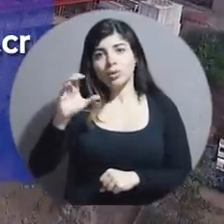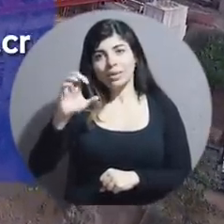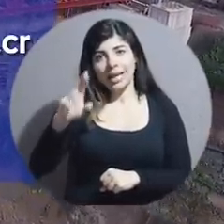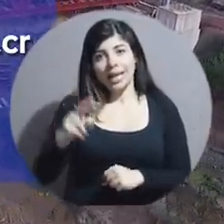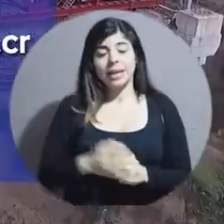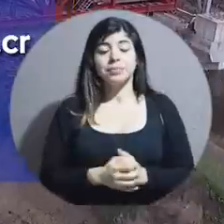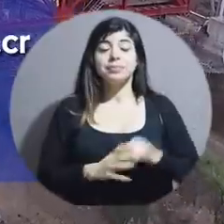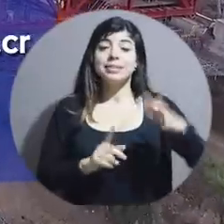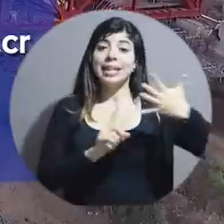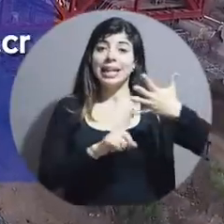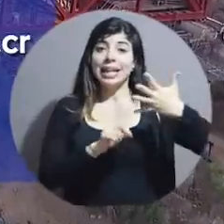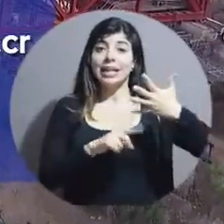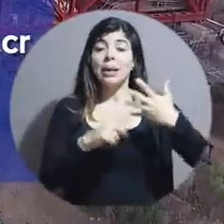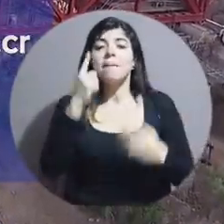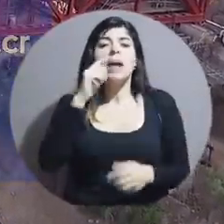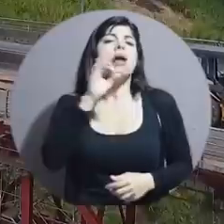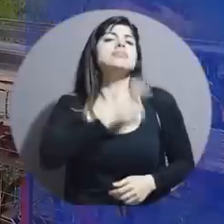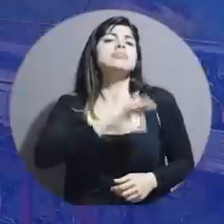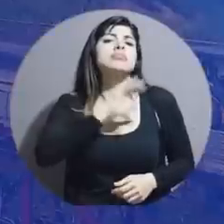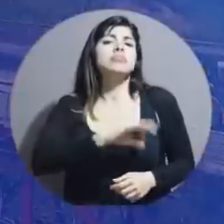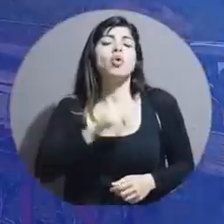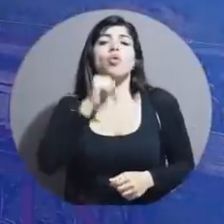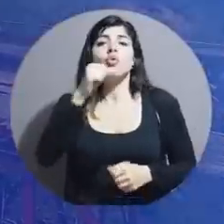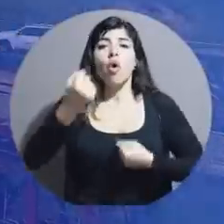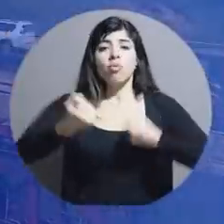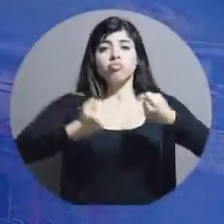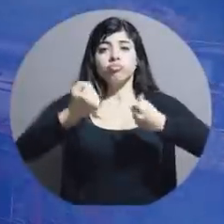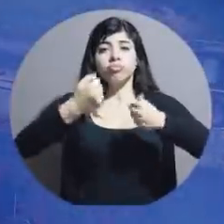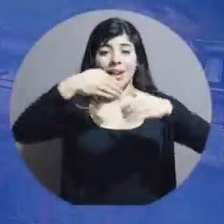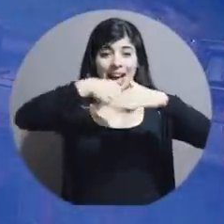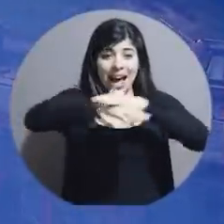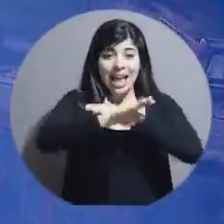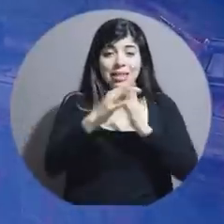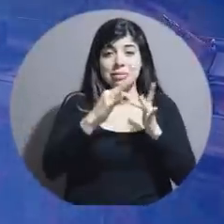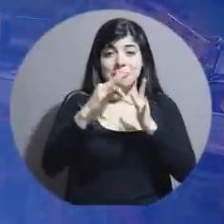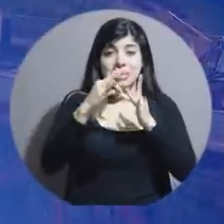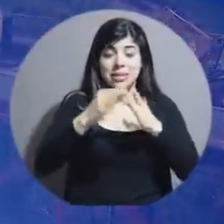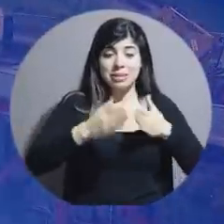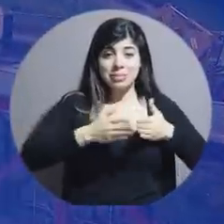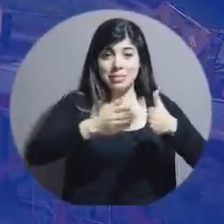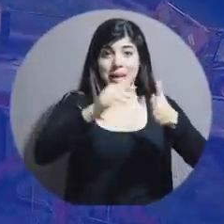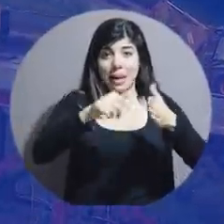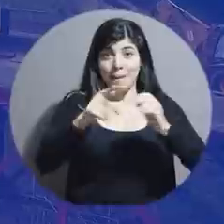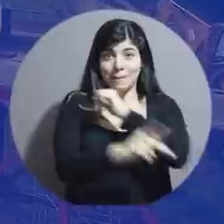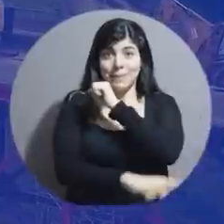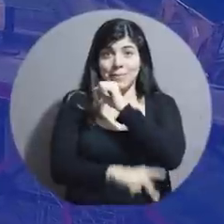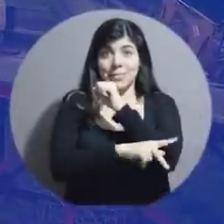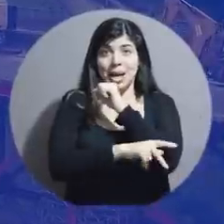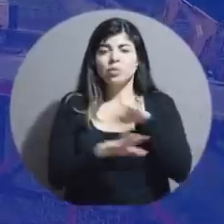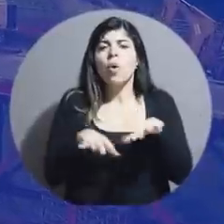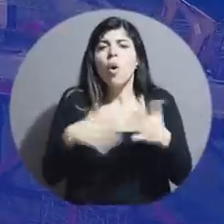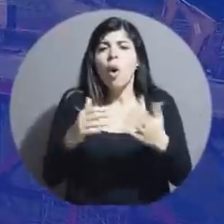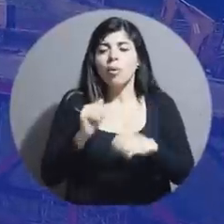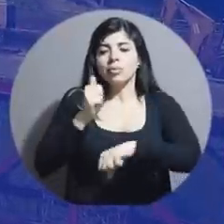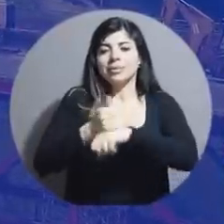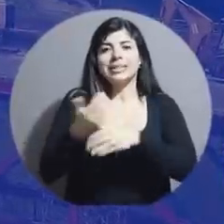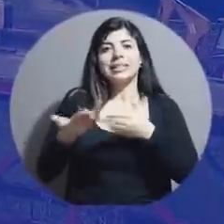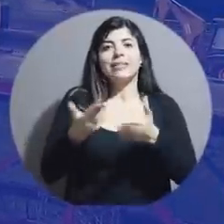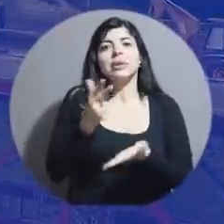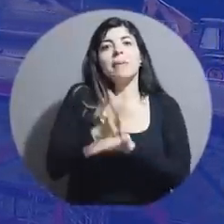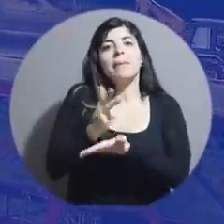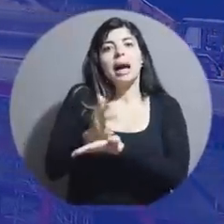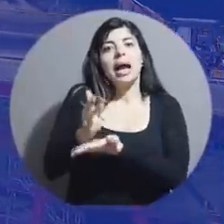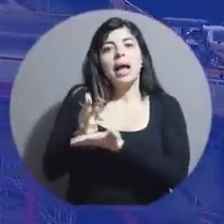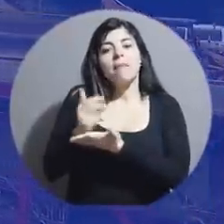www.incofer.go.cr. Quinto, para favorecer que no entren autos a la principal vía arterial del país, se crea un servicio